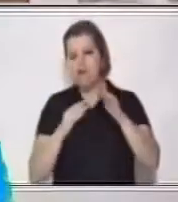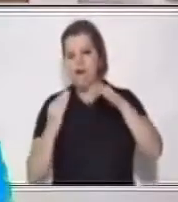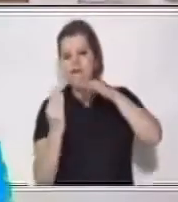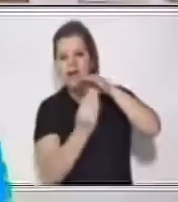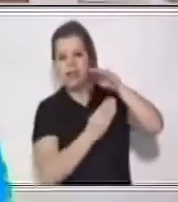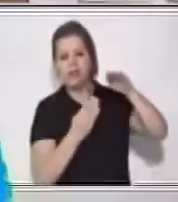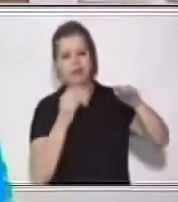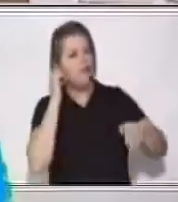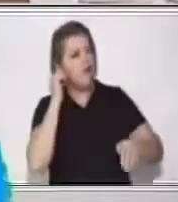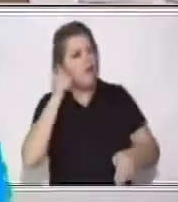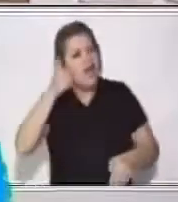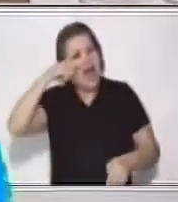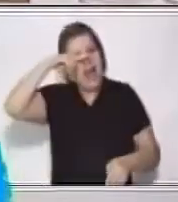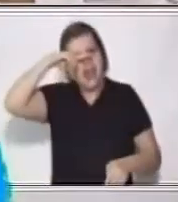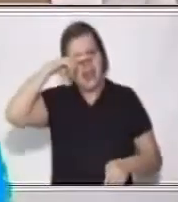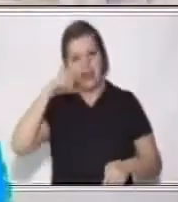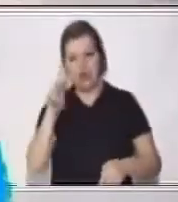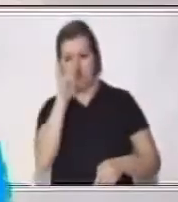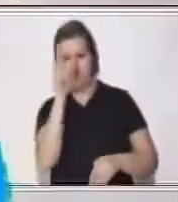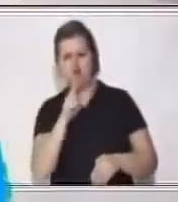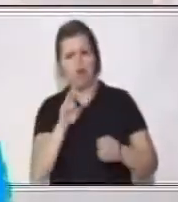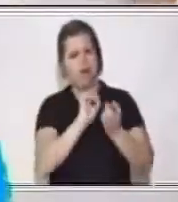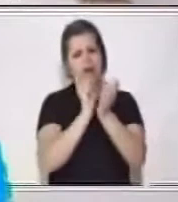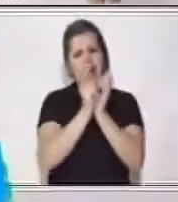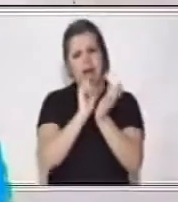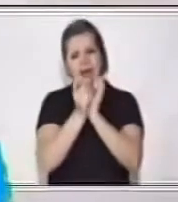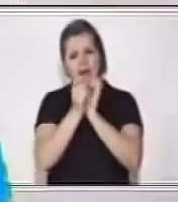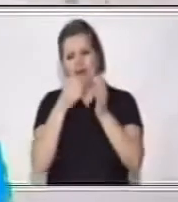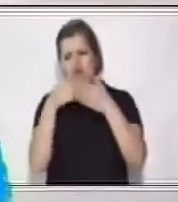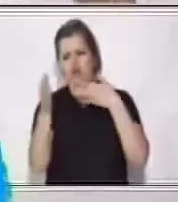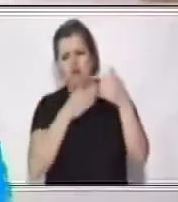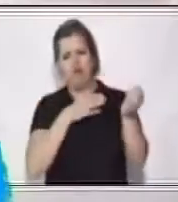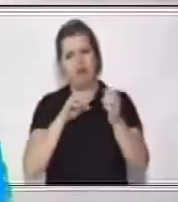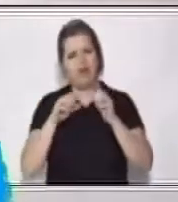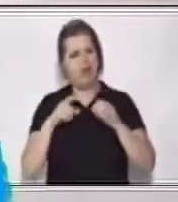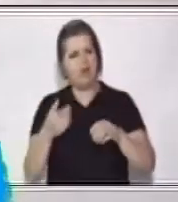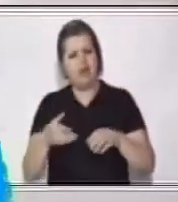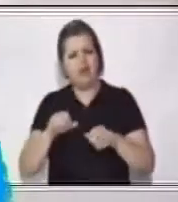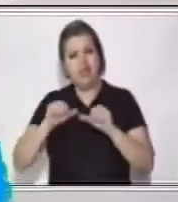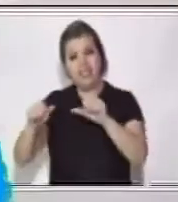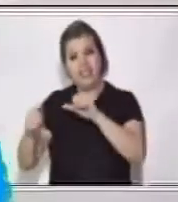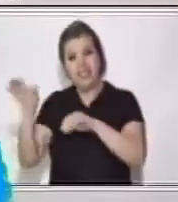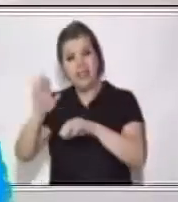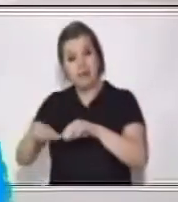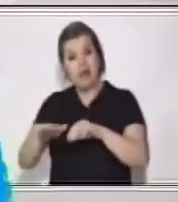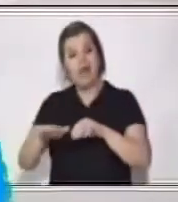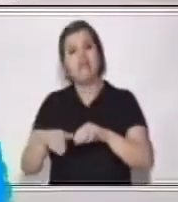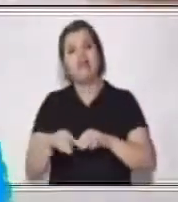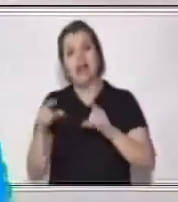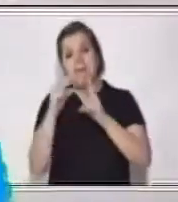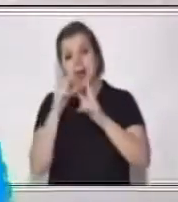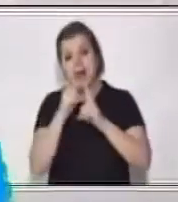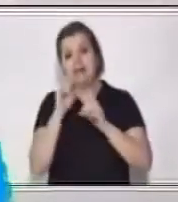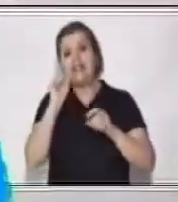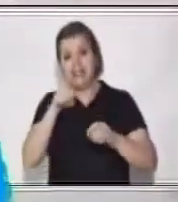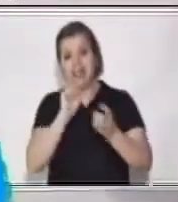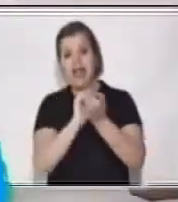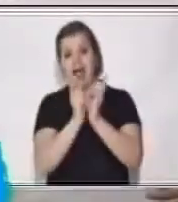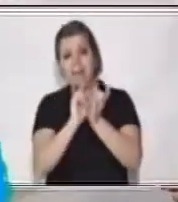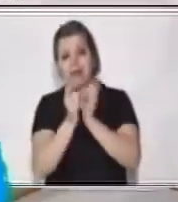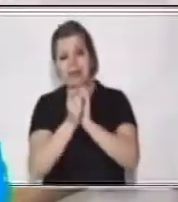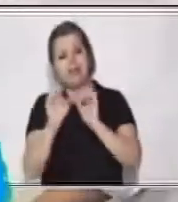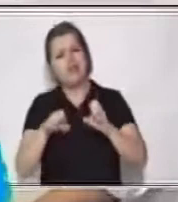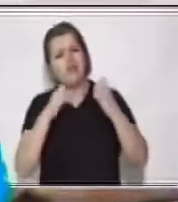Porque este nunca va a cambiar a pesar de que esto sí está cambiando. A esto que nosotros estamos identificando,